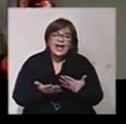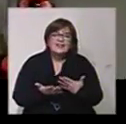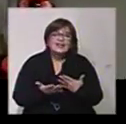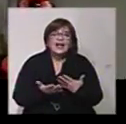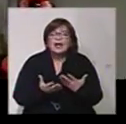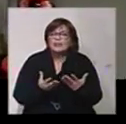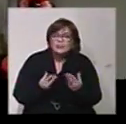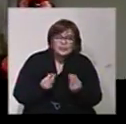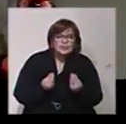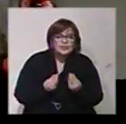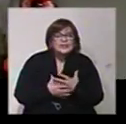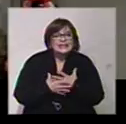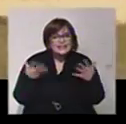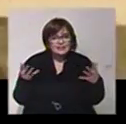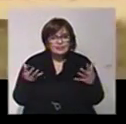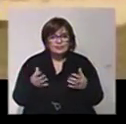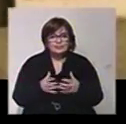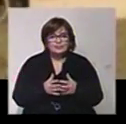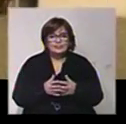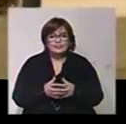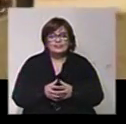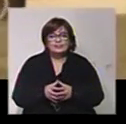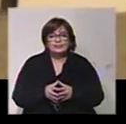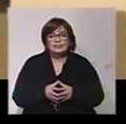como muy grande.